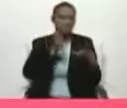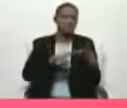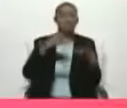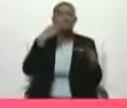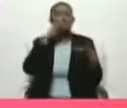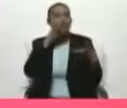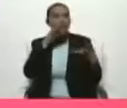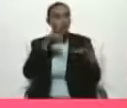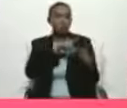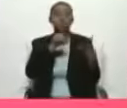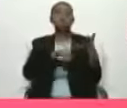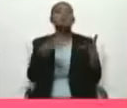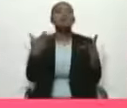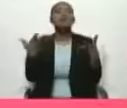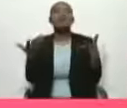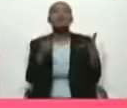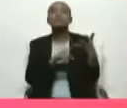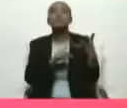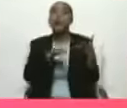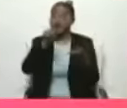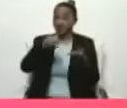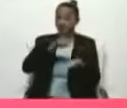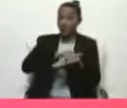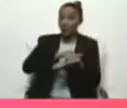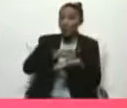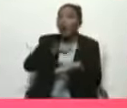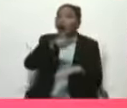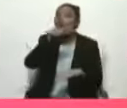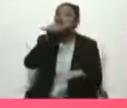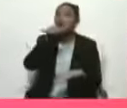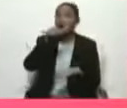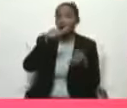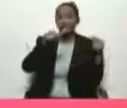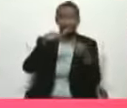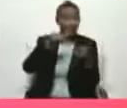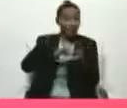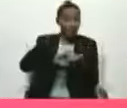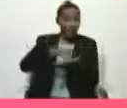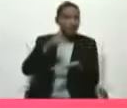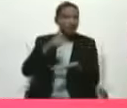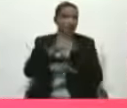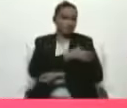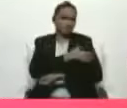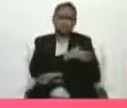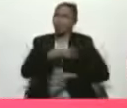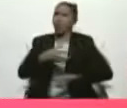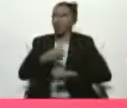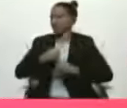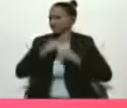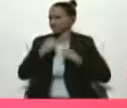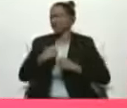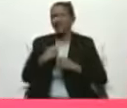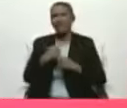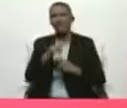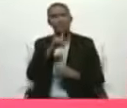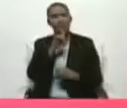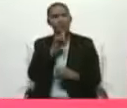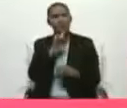más hay? El WhatsApp, que es uno de los más poderosos por la inmediatez que tiene, ¿ves?